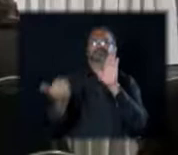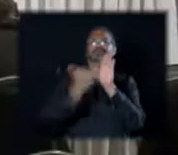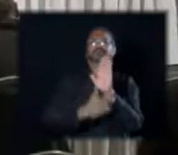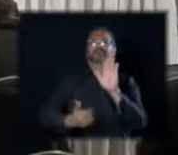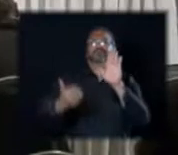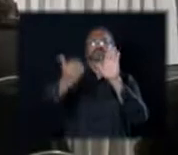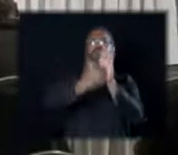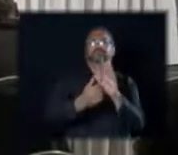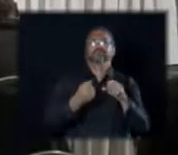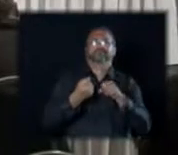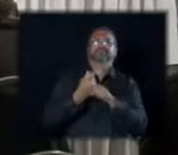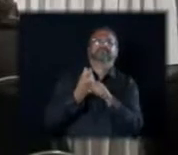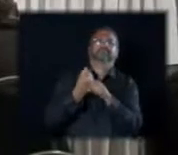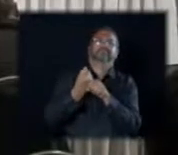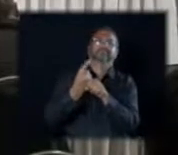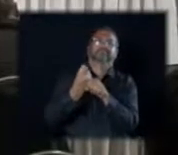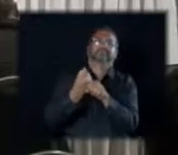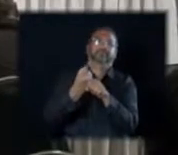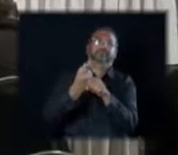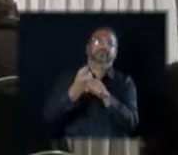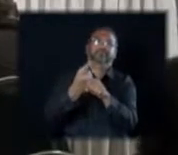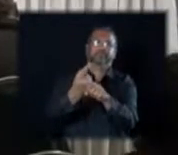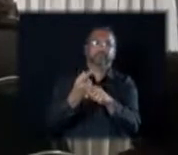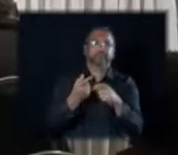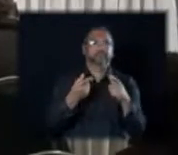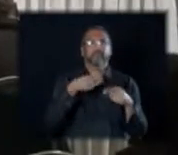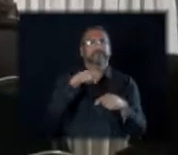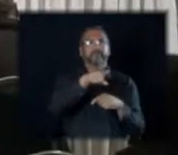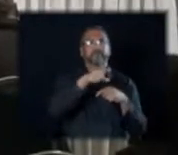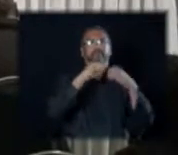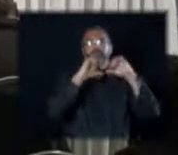pudimos repetidamente, año tras año,